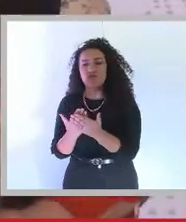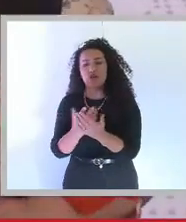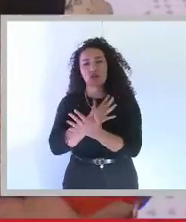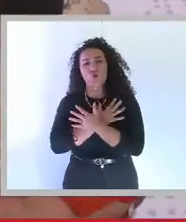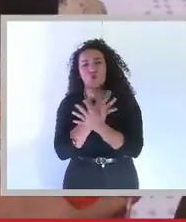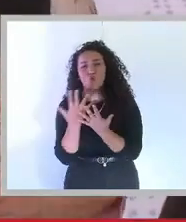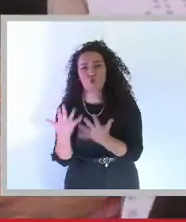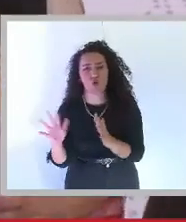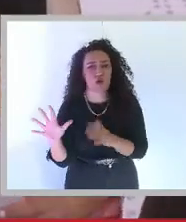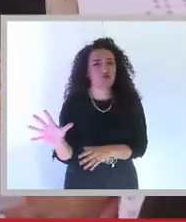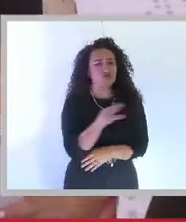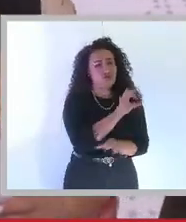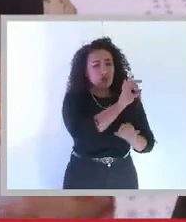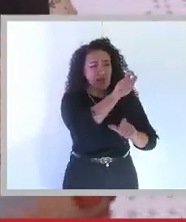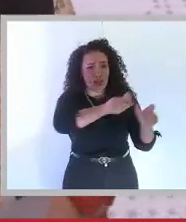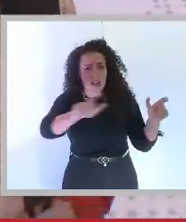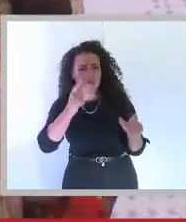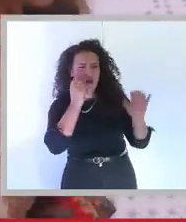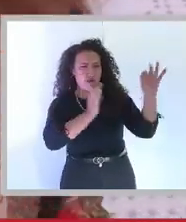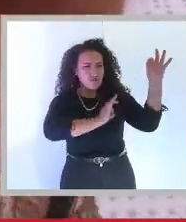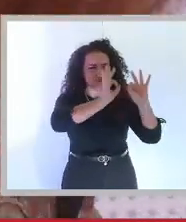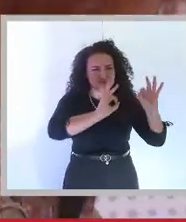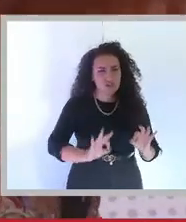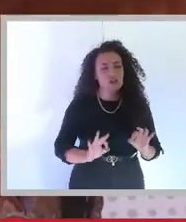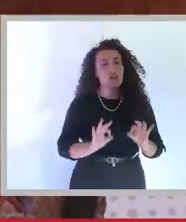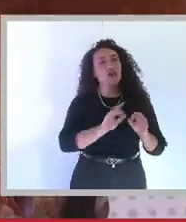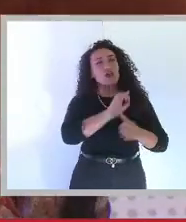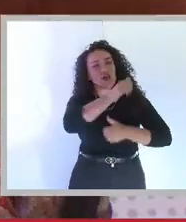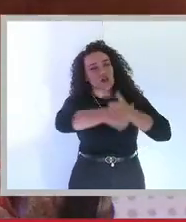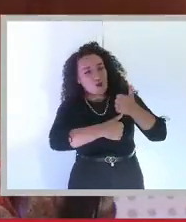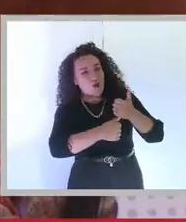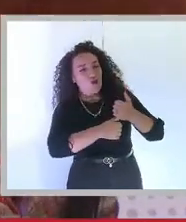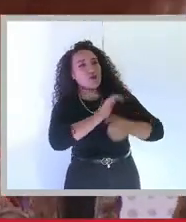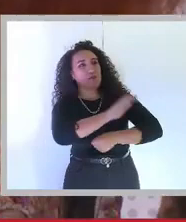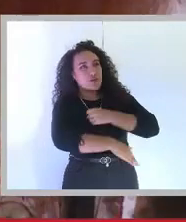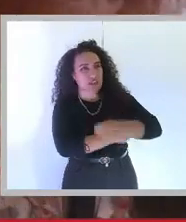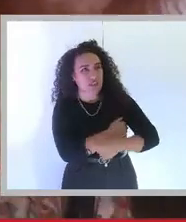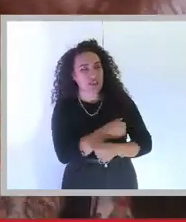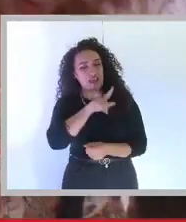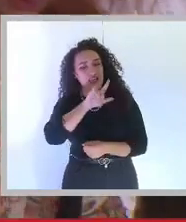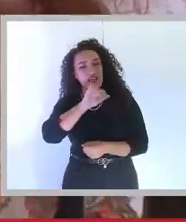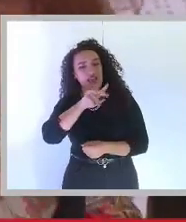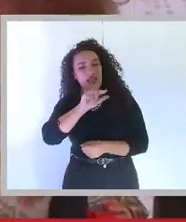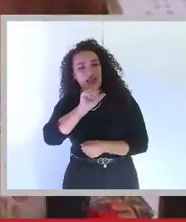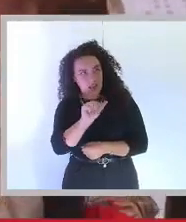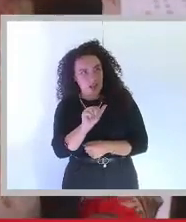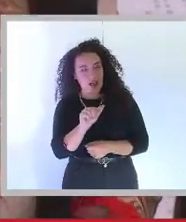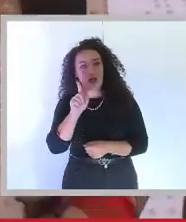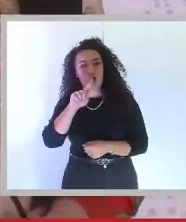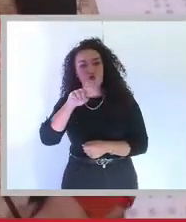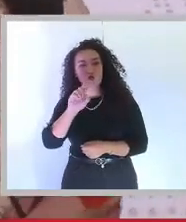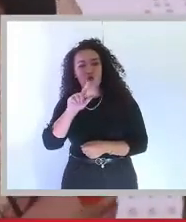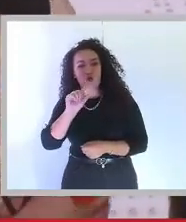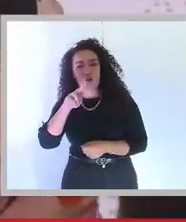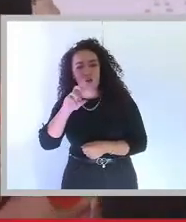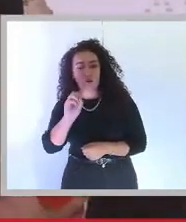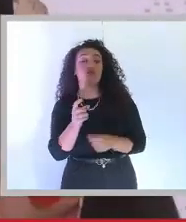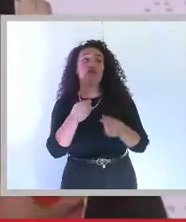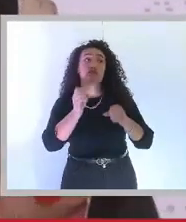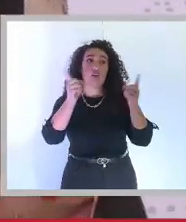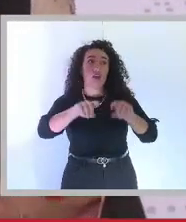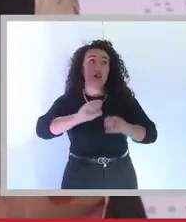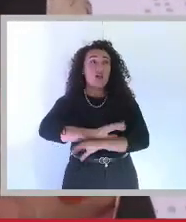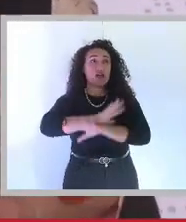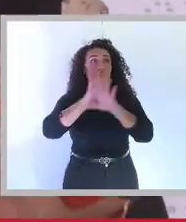los organizadores en la figura de la viceministra, de la querida Lilia, digamos, Solano, por supuesto al ministro, a